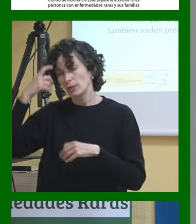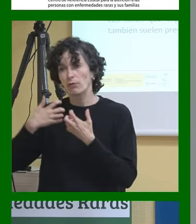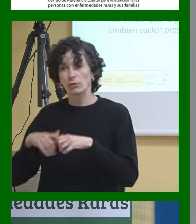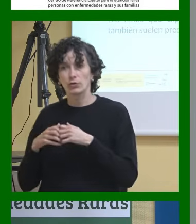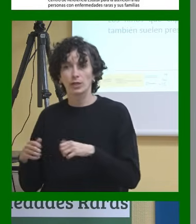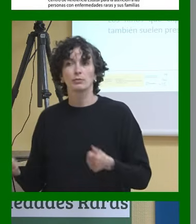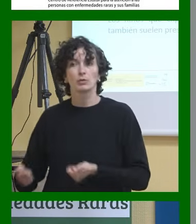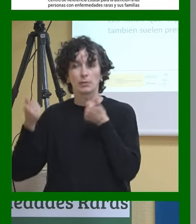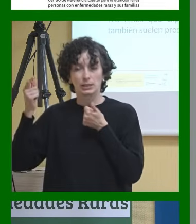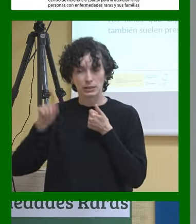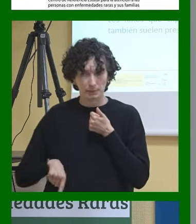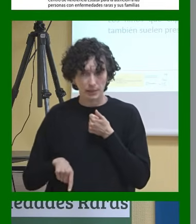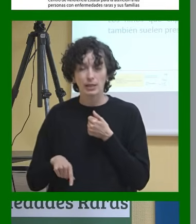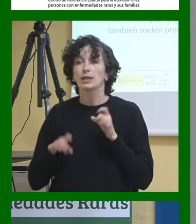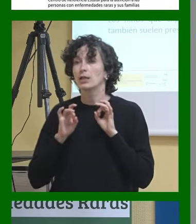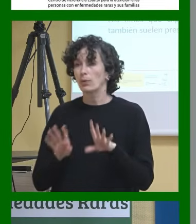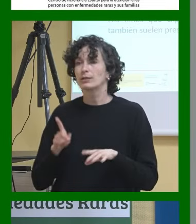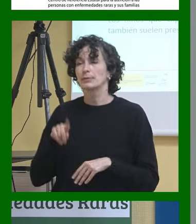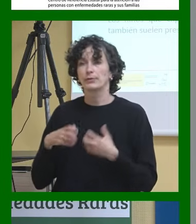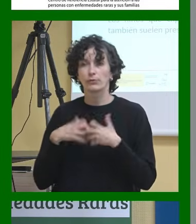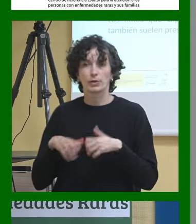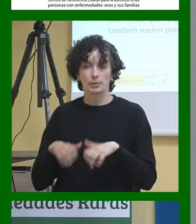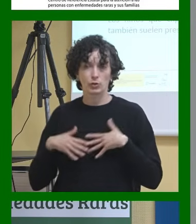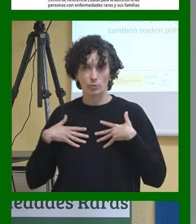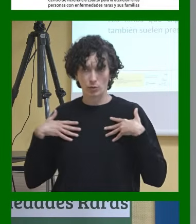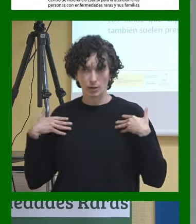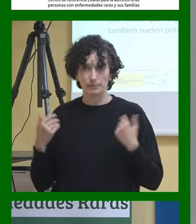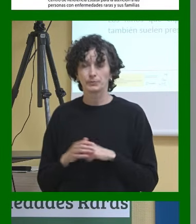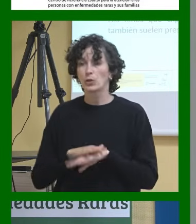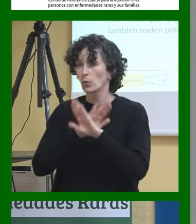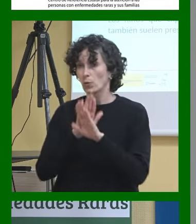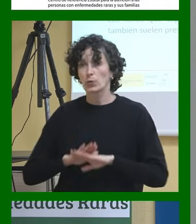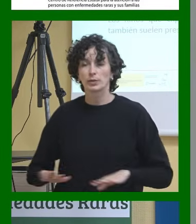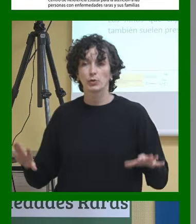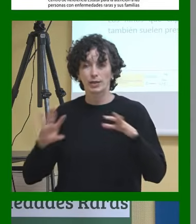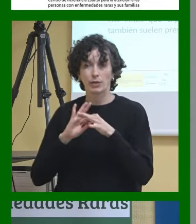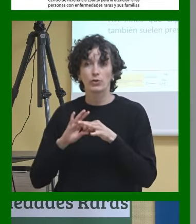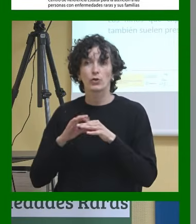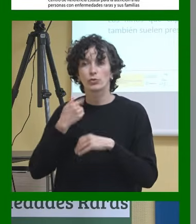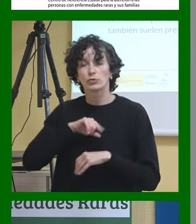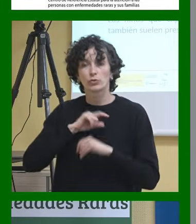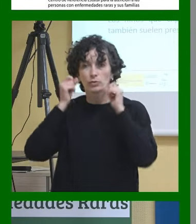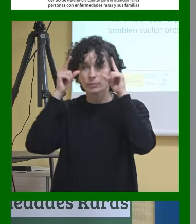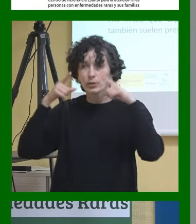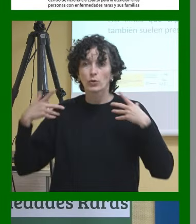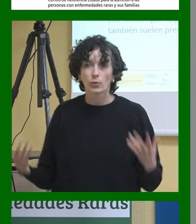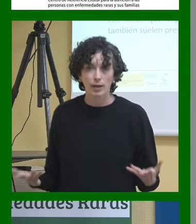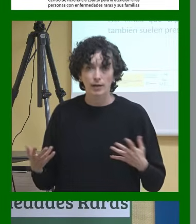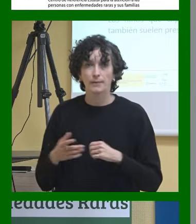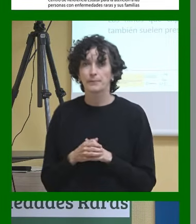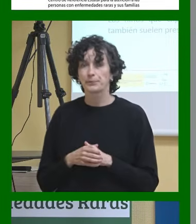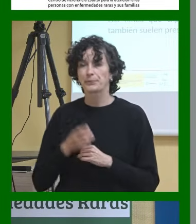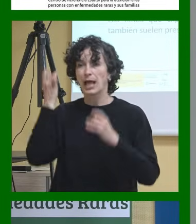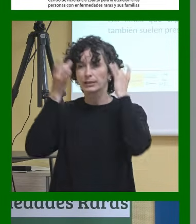y lo mismo ocurre con el funcionamiento emocional. Y por último, la última correlación que pudimos observar es que